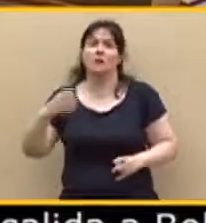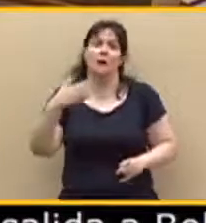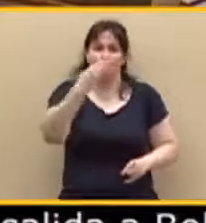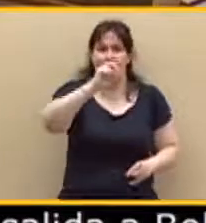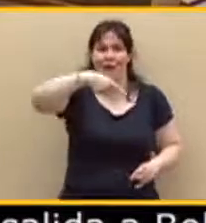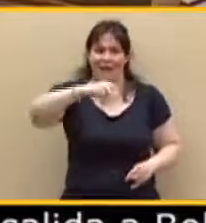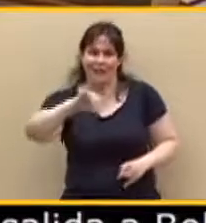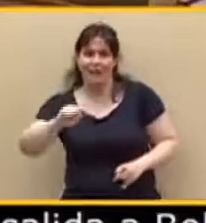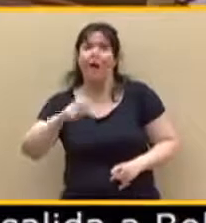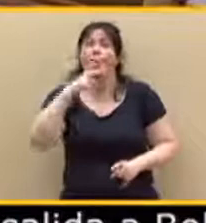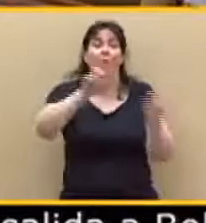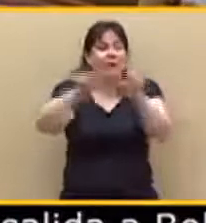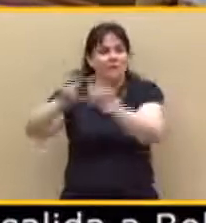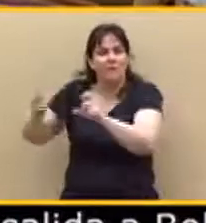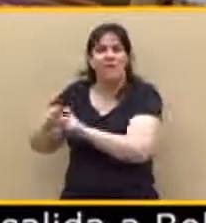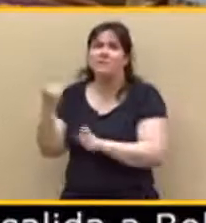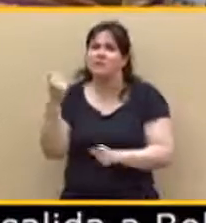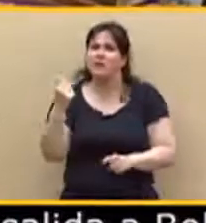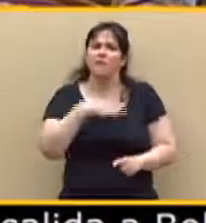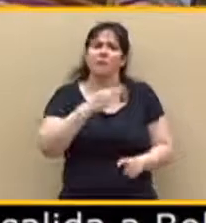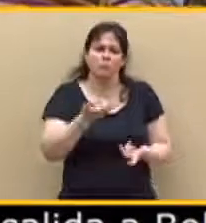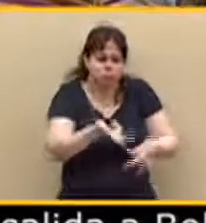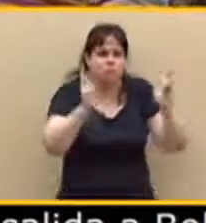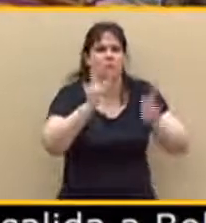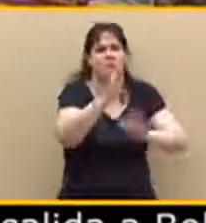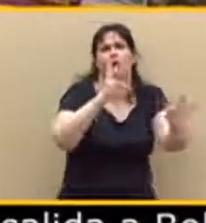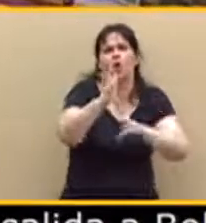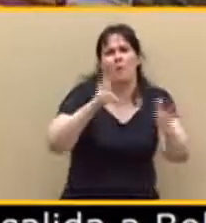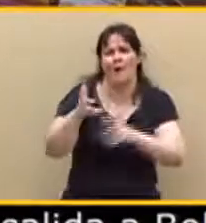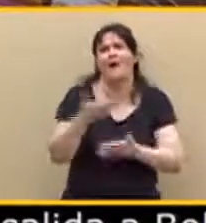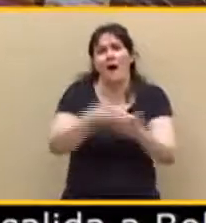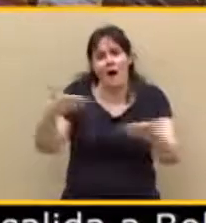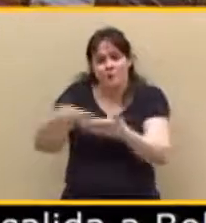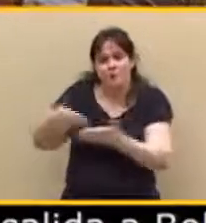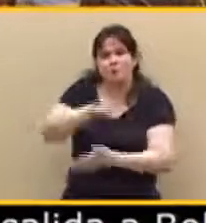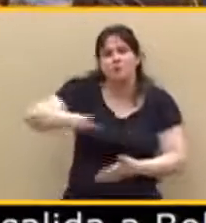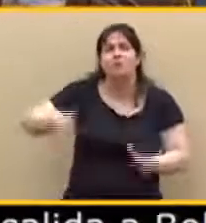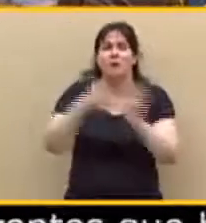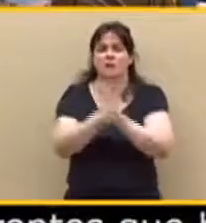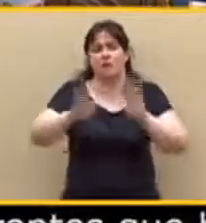financieras robar a millones de personas y jugar con los ahorros de toda una vida, señorías.